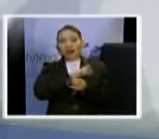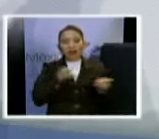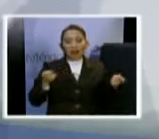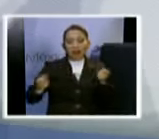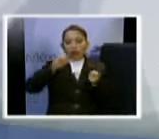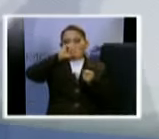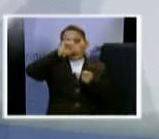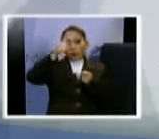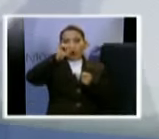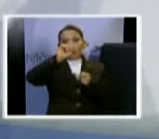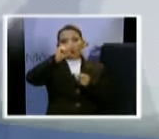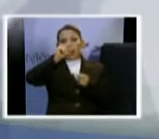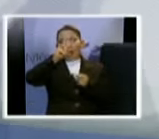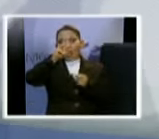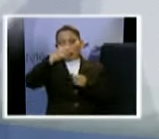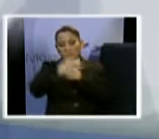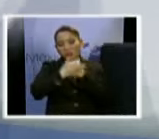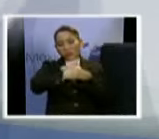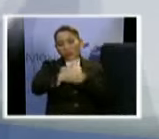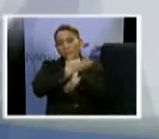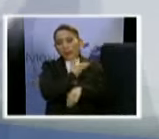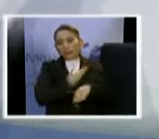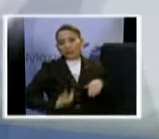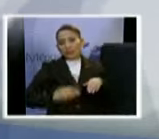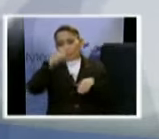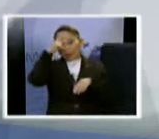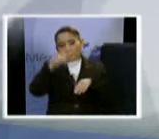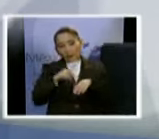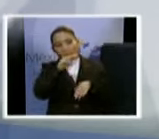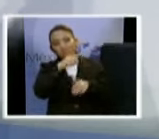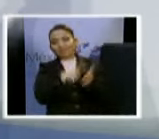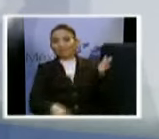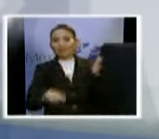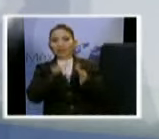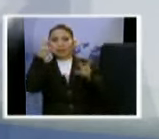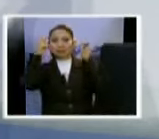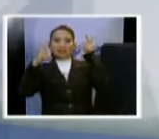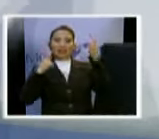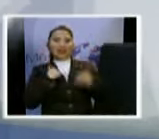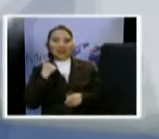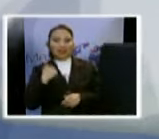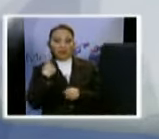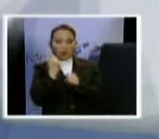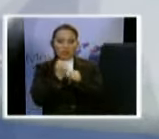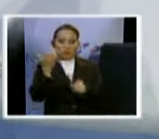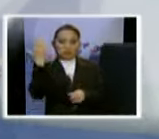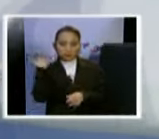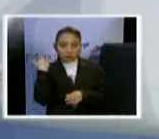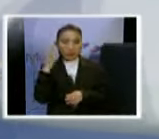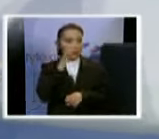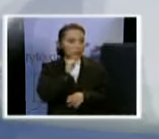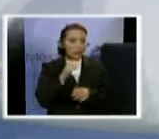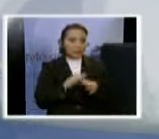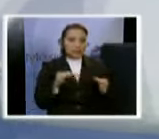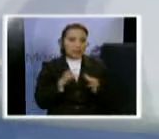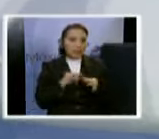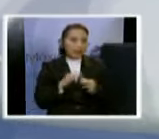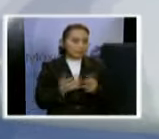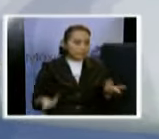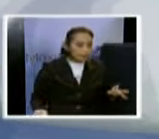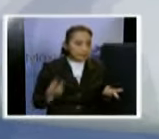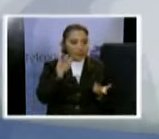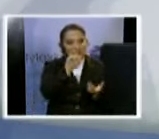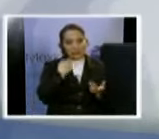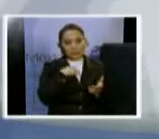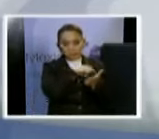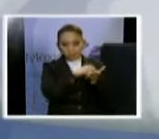incompetente de Ottawa de este expediente hizo que el presidente de México cancelara su visita a Canadá el año pasado. No lo podría expresar mejor que